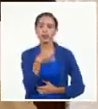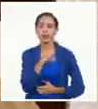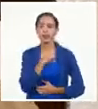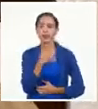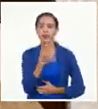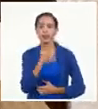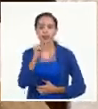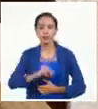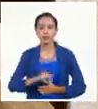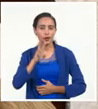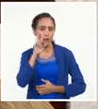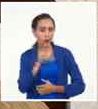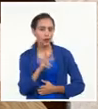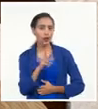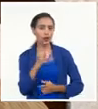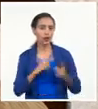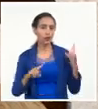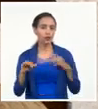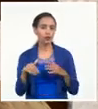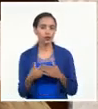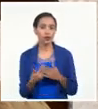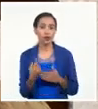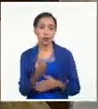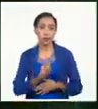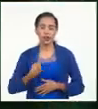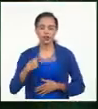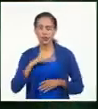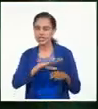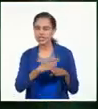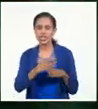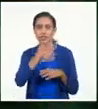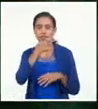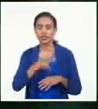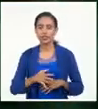ver alguna vez, imagínate para nosotros lo que es Fidel.